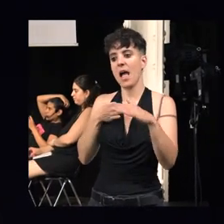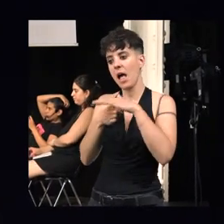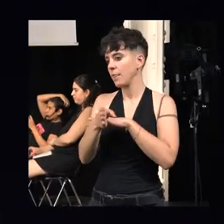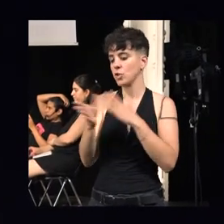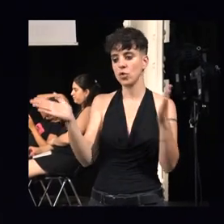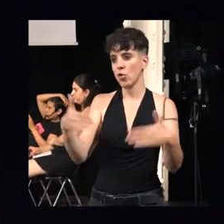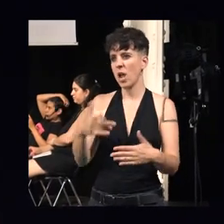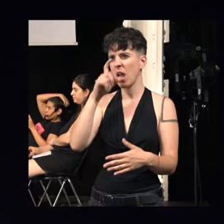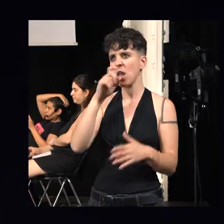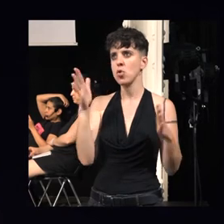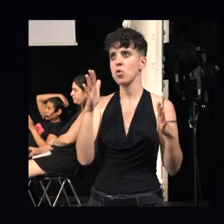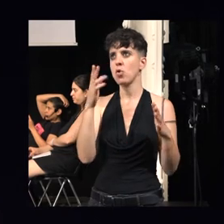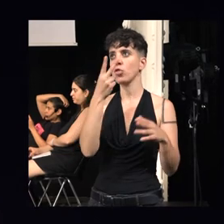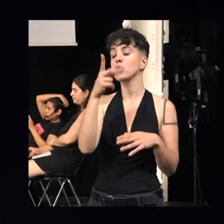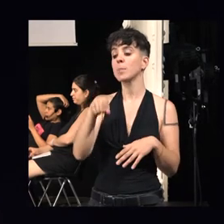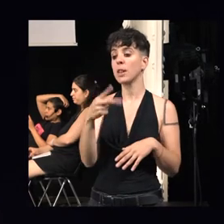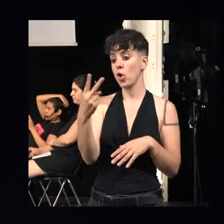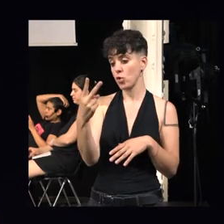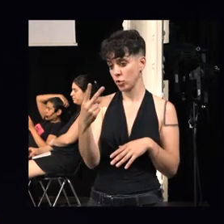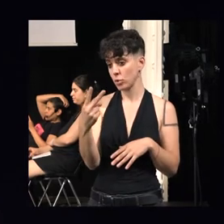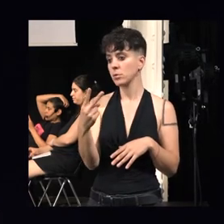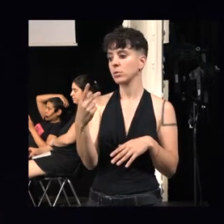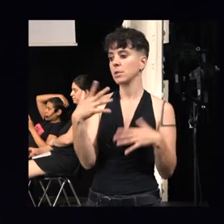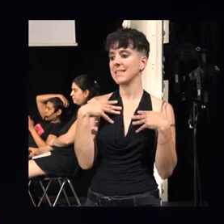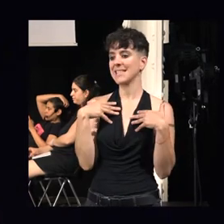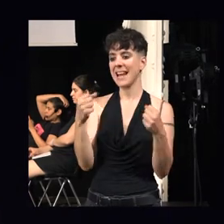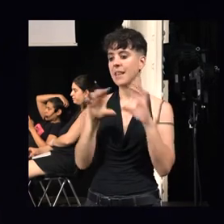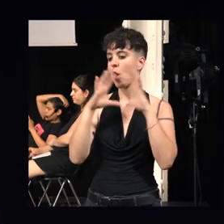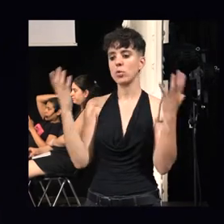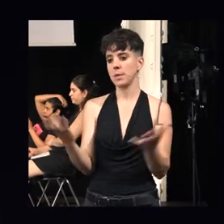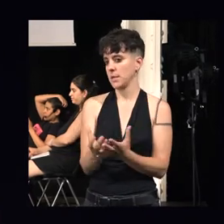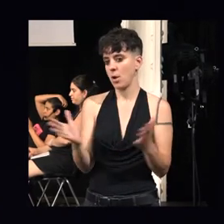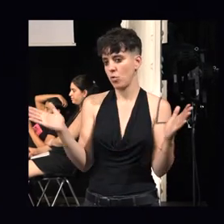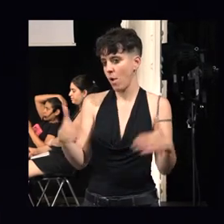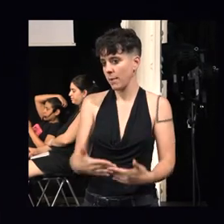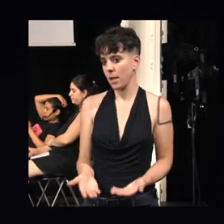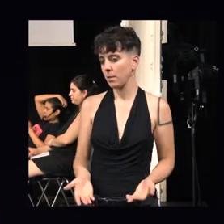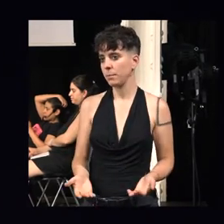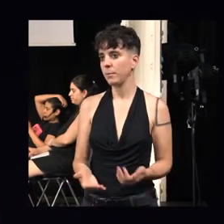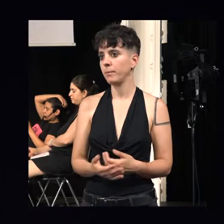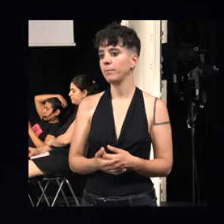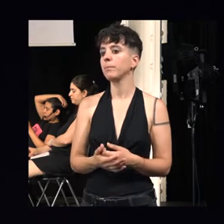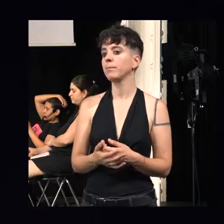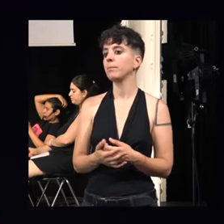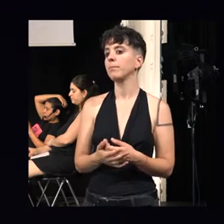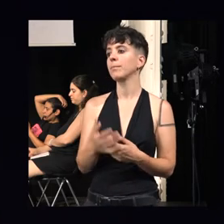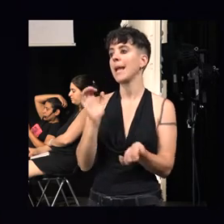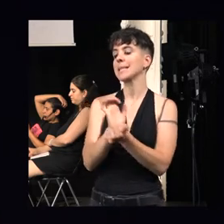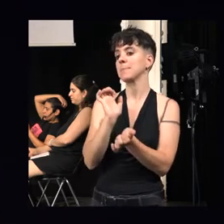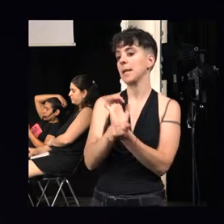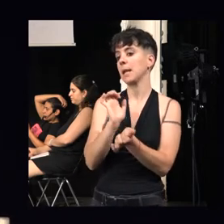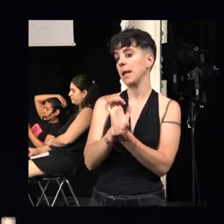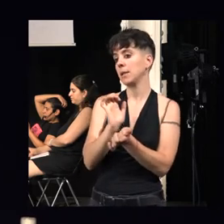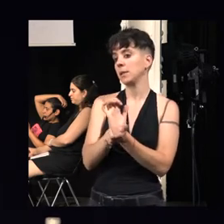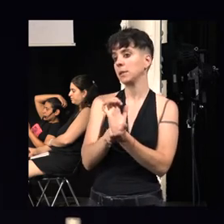2002, no había sanidad universal. había que esperar unos elementos para